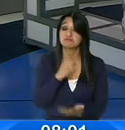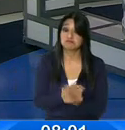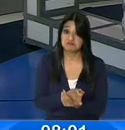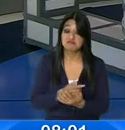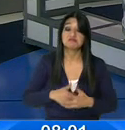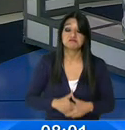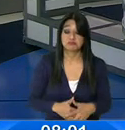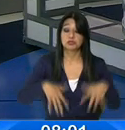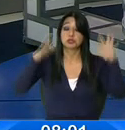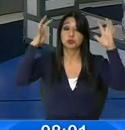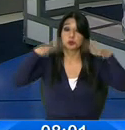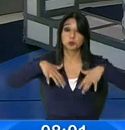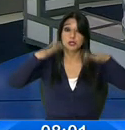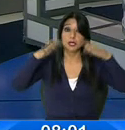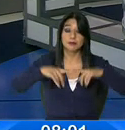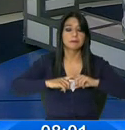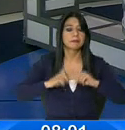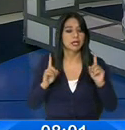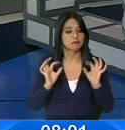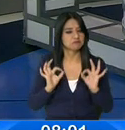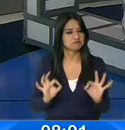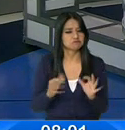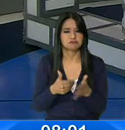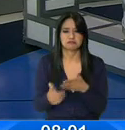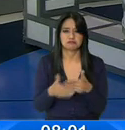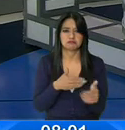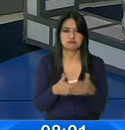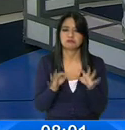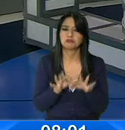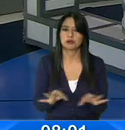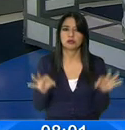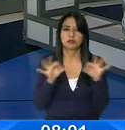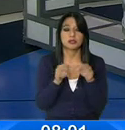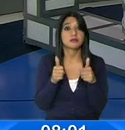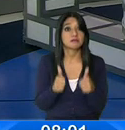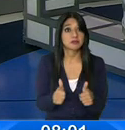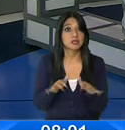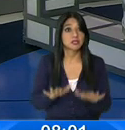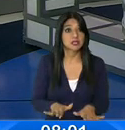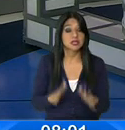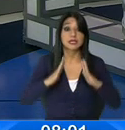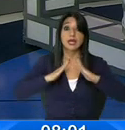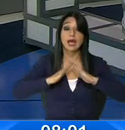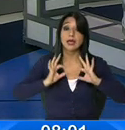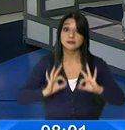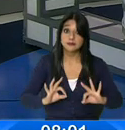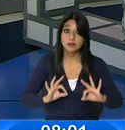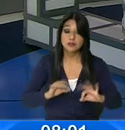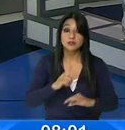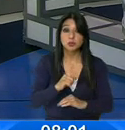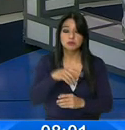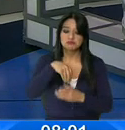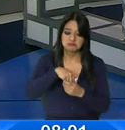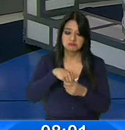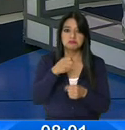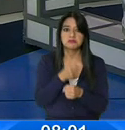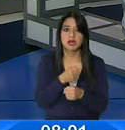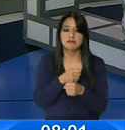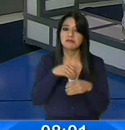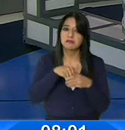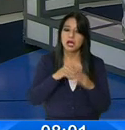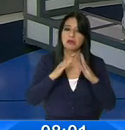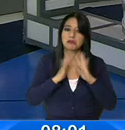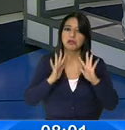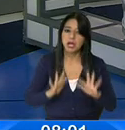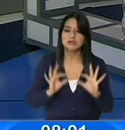ayer llovió. bastante, así que bueno, pero no importa, hay que ponerle buena cara desde su casita, los que tienen teletrabajo, a todos ellos, porque